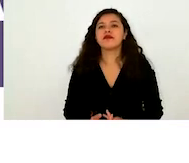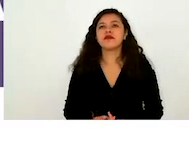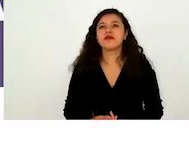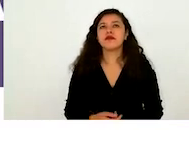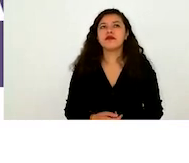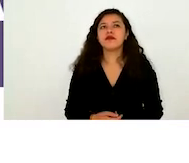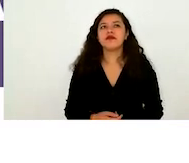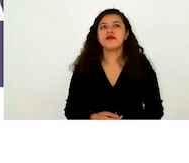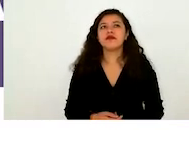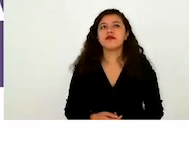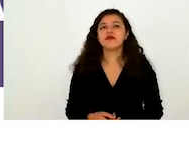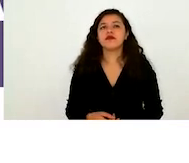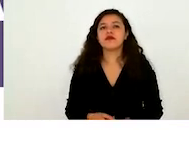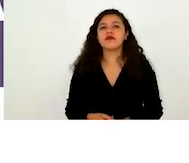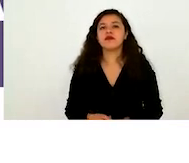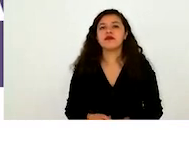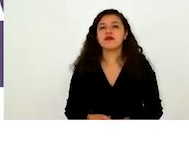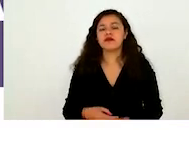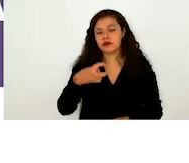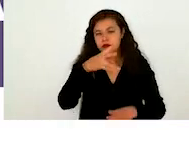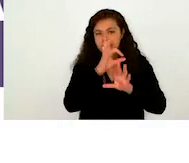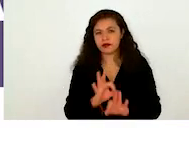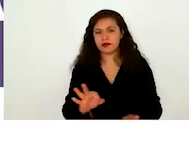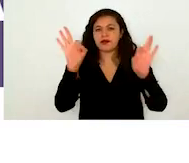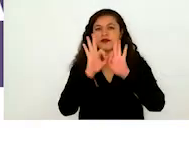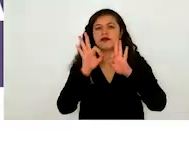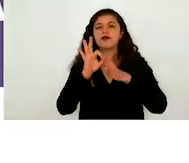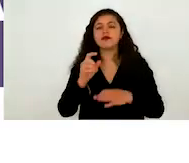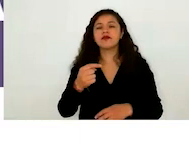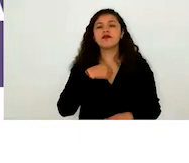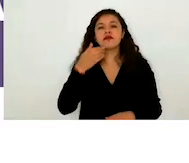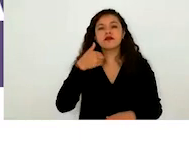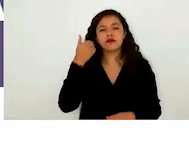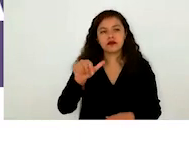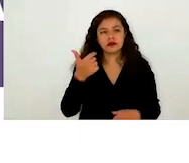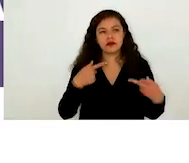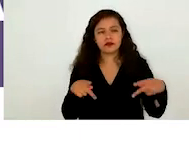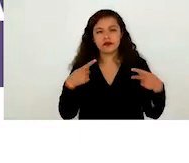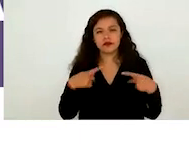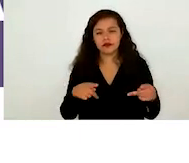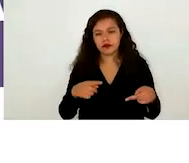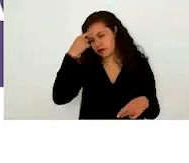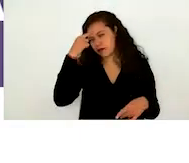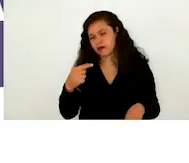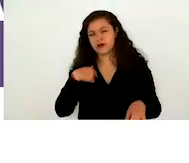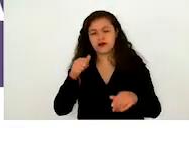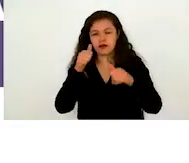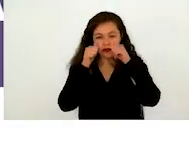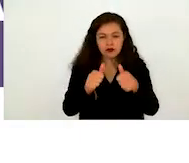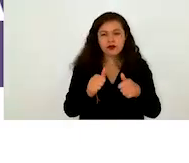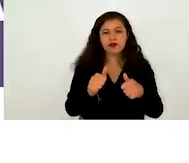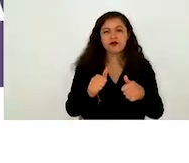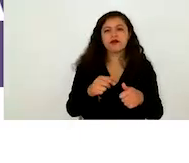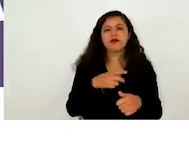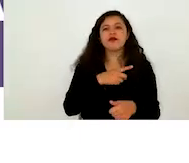seré breve es importantísimo si yo quiero que el otro esté enfocado lo que estoy diciendo hay que ser